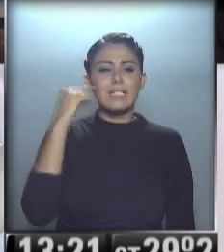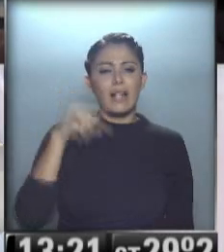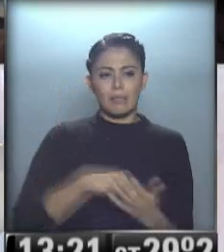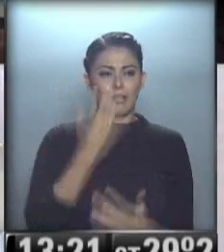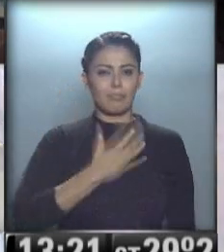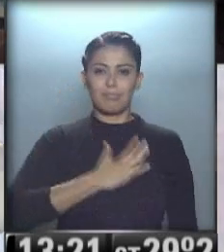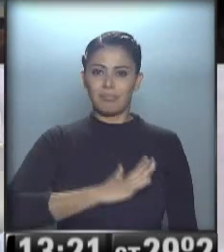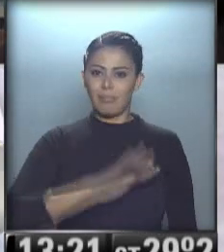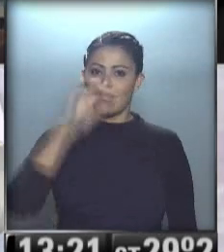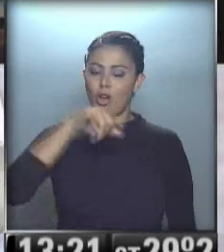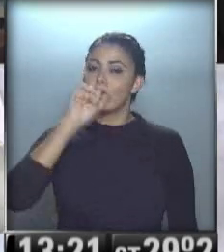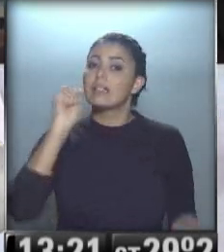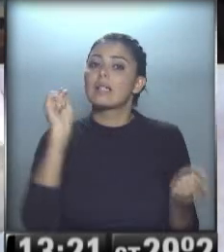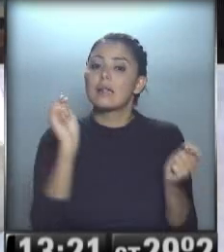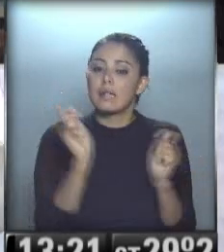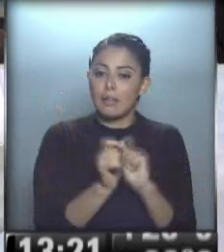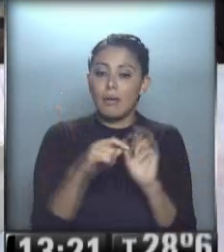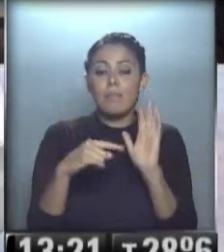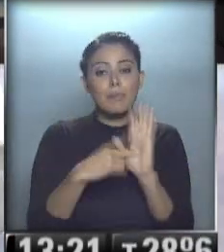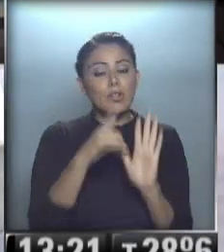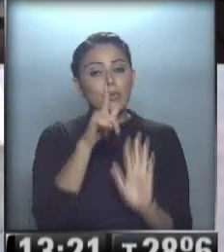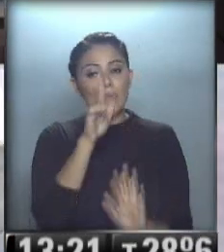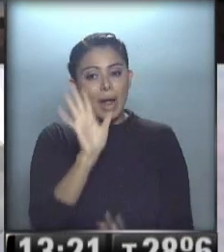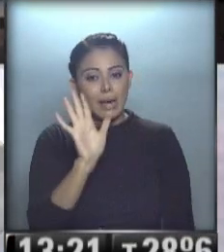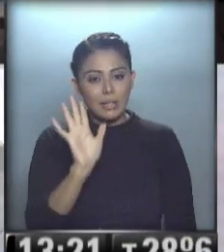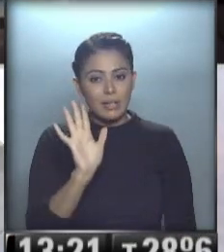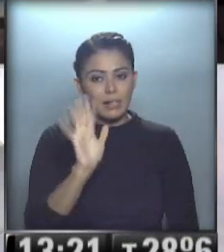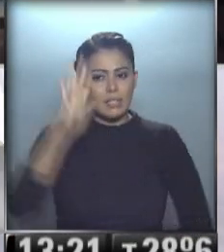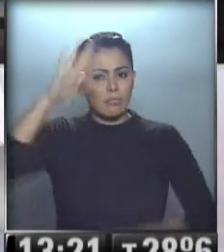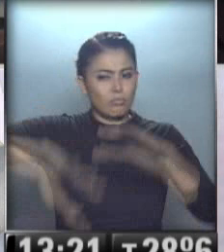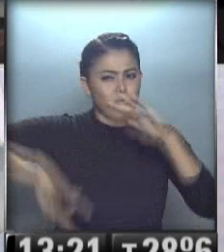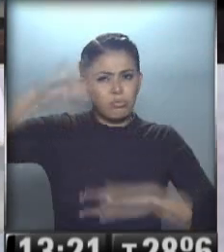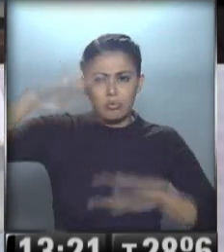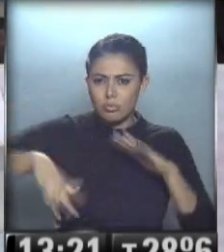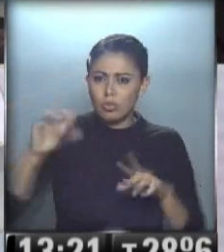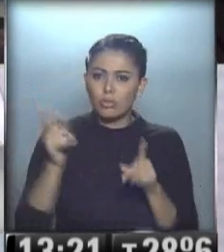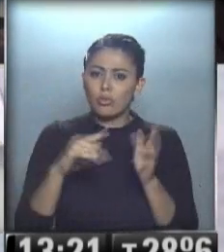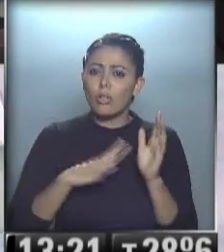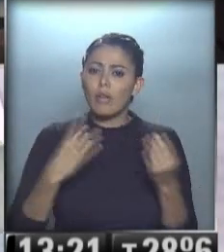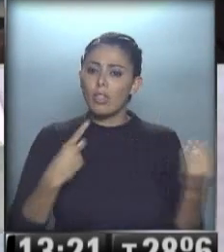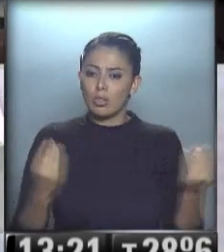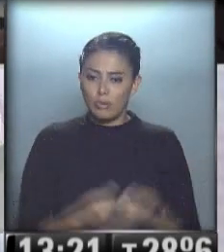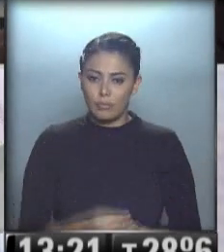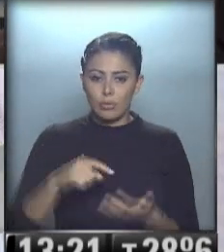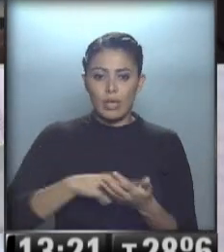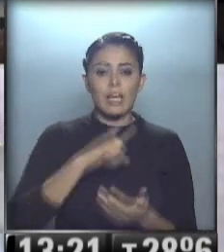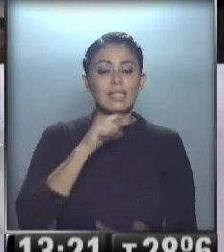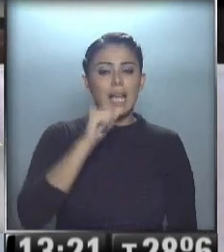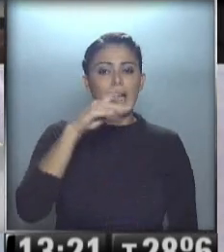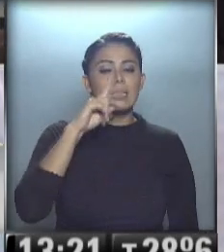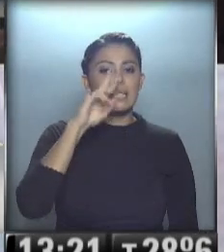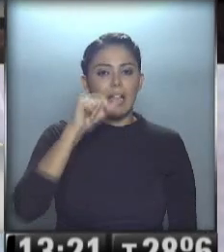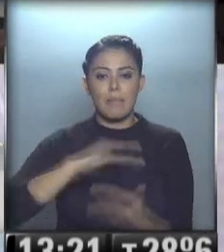Caracas no la vamos a ver donde sí parece haber un foco de desestabilización muy fuertes en el estado de táchira un estado